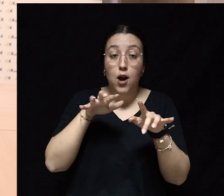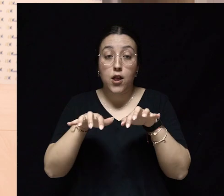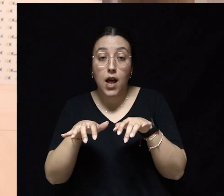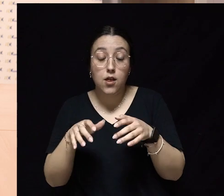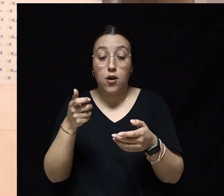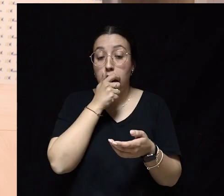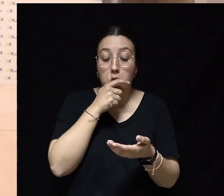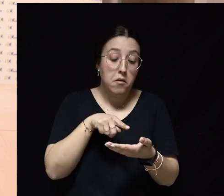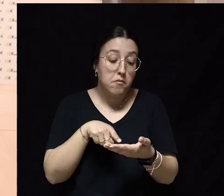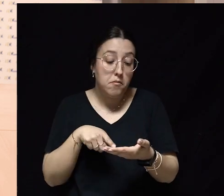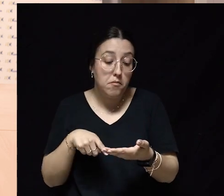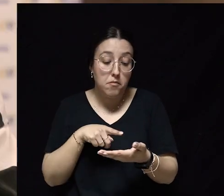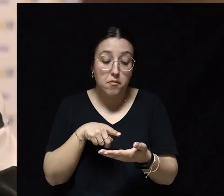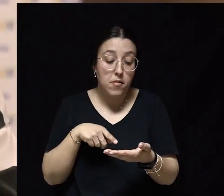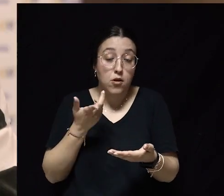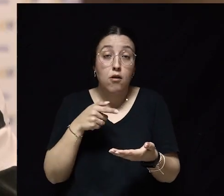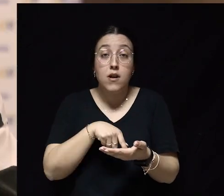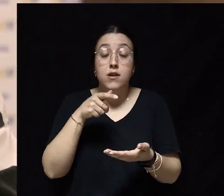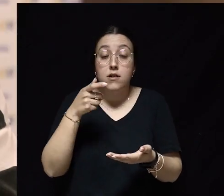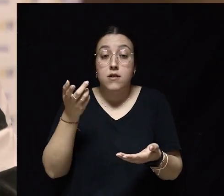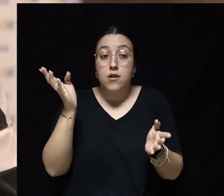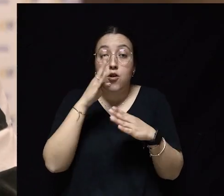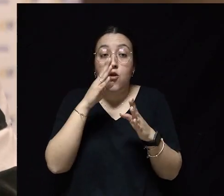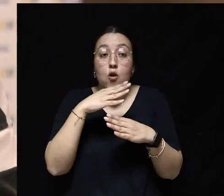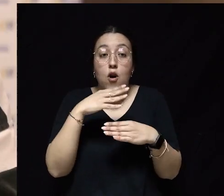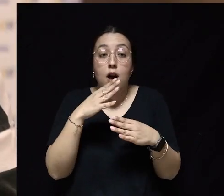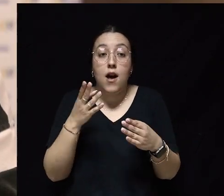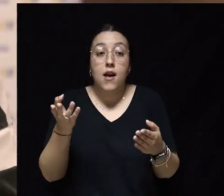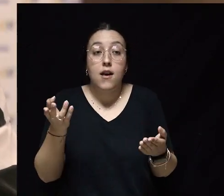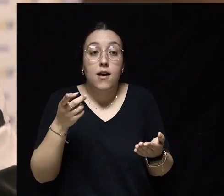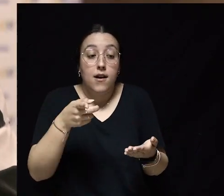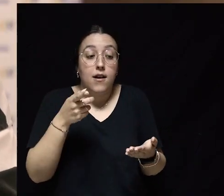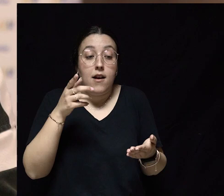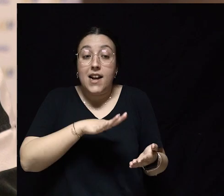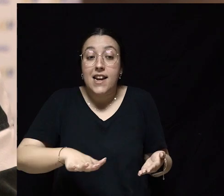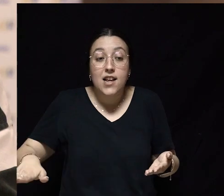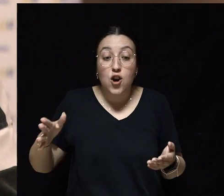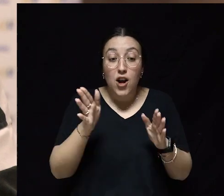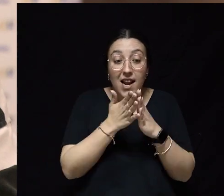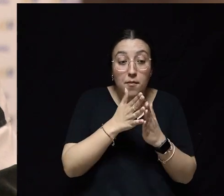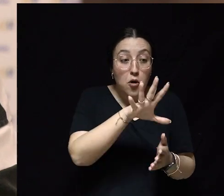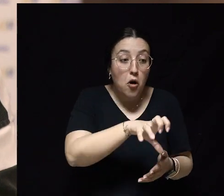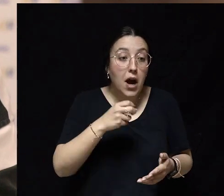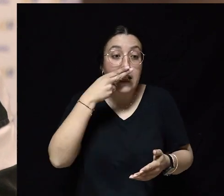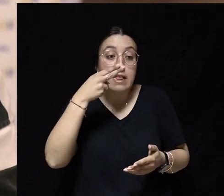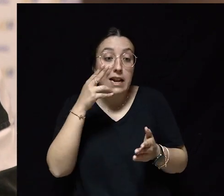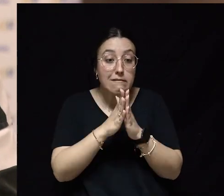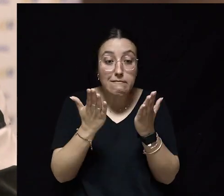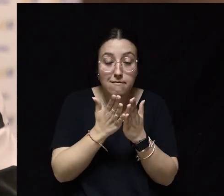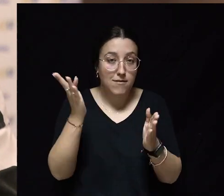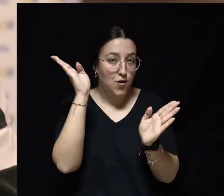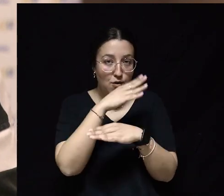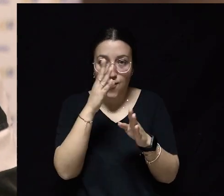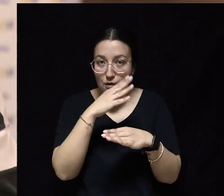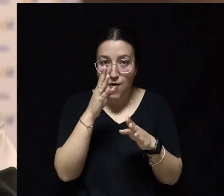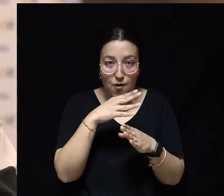hacen es mediante las tablets o mediante WhatsApp o mediante redes sociales. No hay No, o sea, hay muy